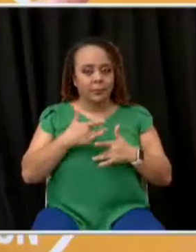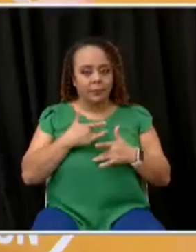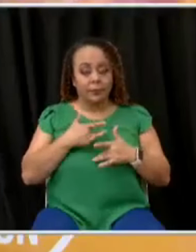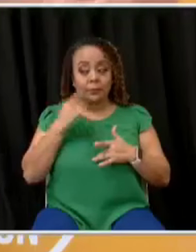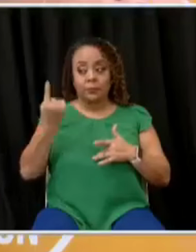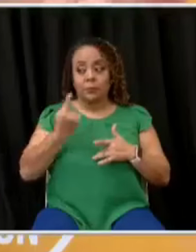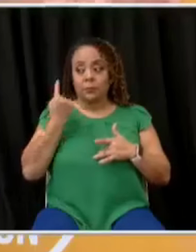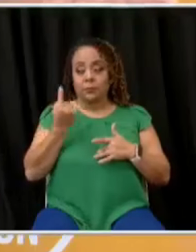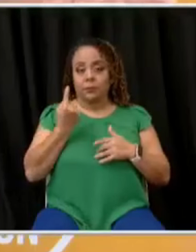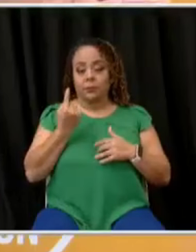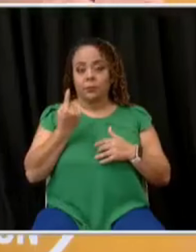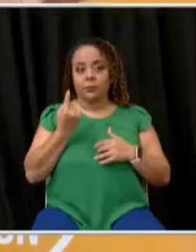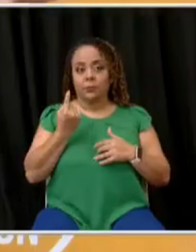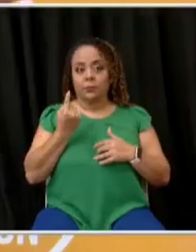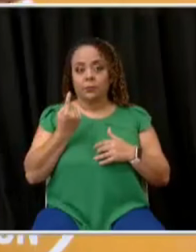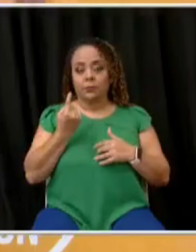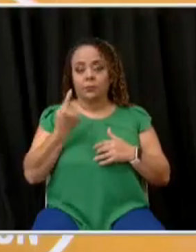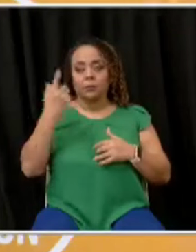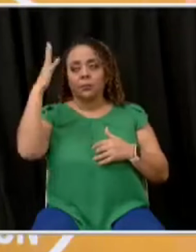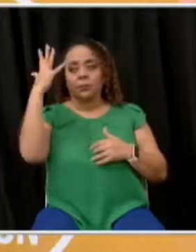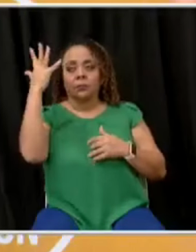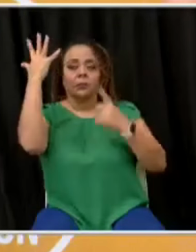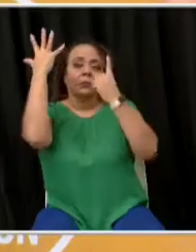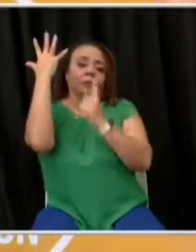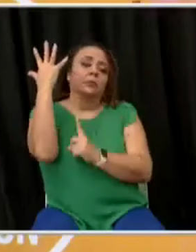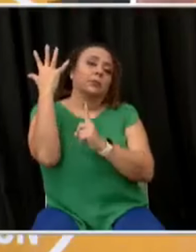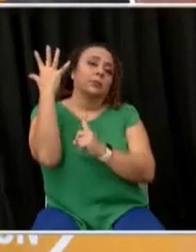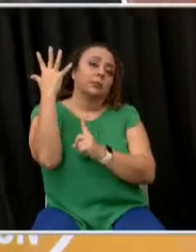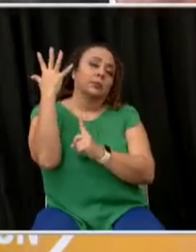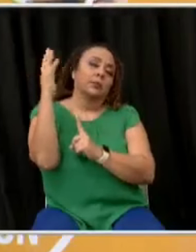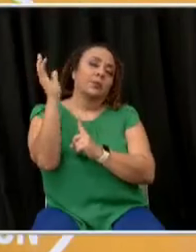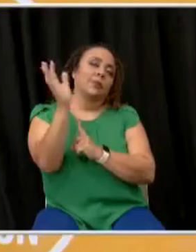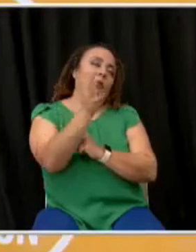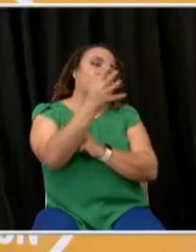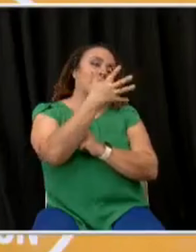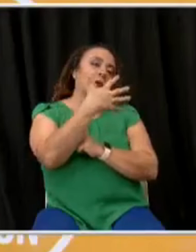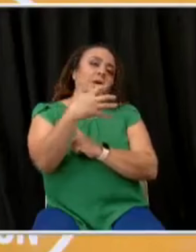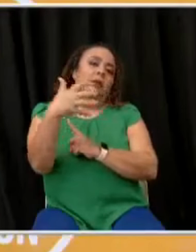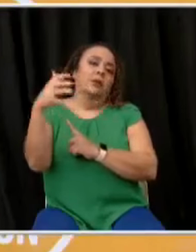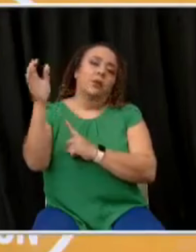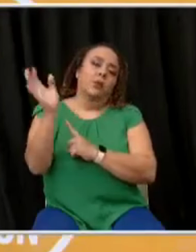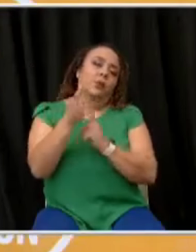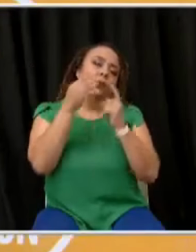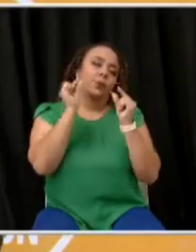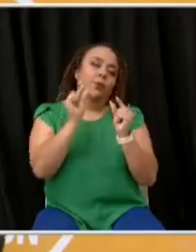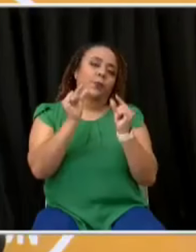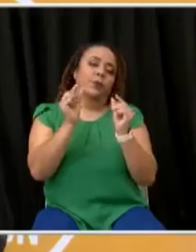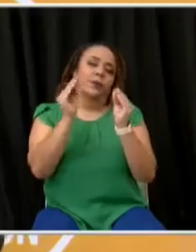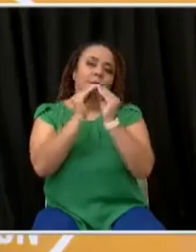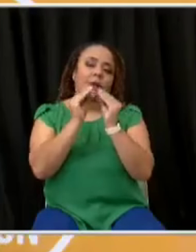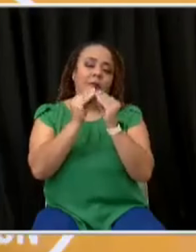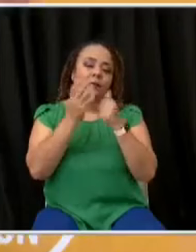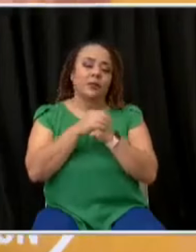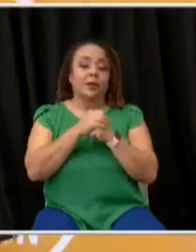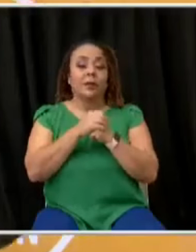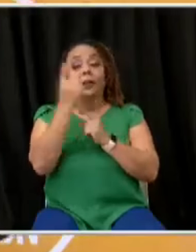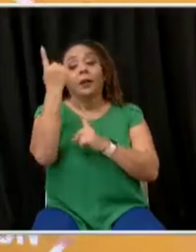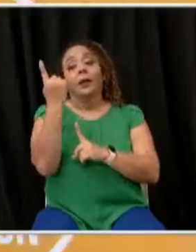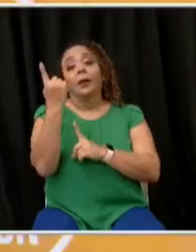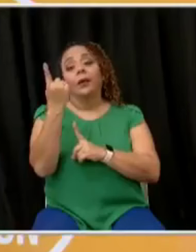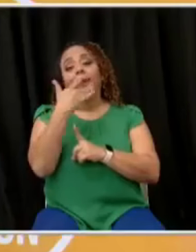que se ponga entre 2 árboles, el viento tiende a hacer un poquitito más. Entonces estar en un lugar un